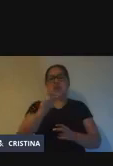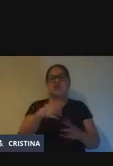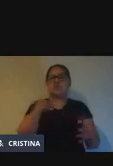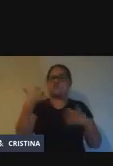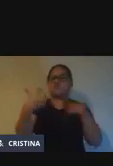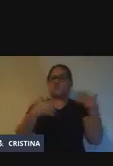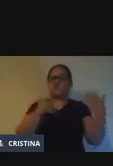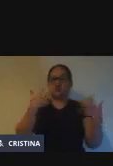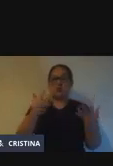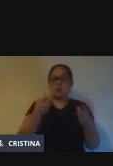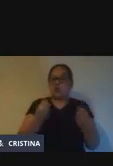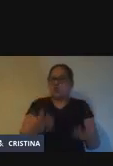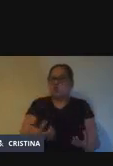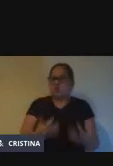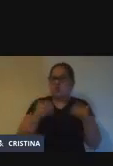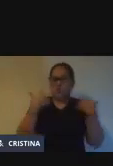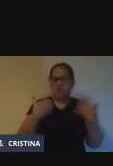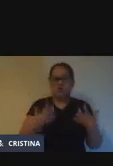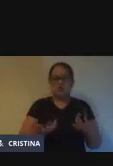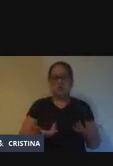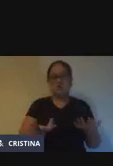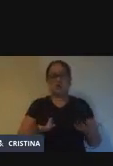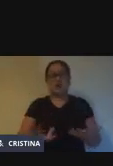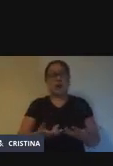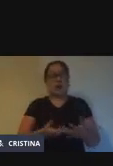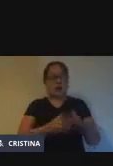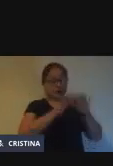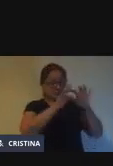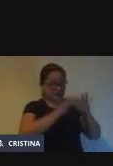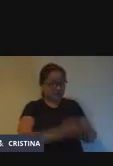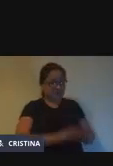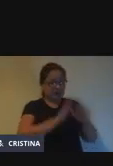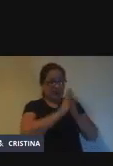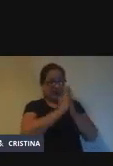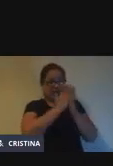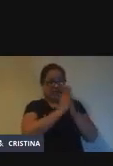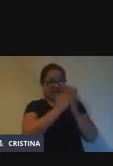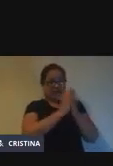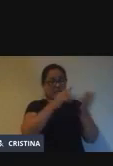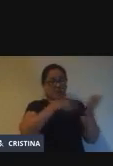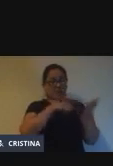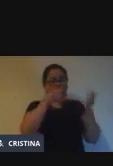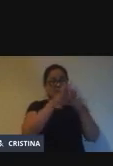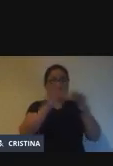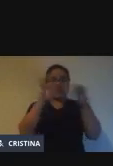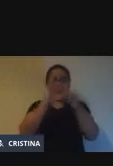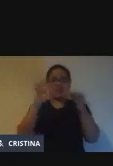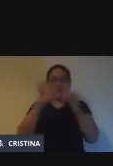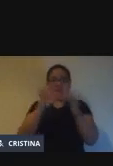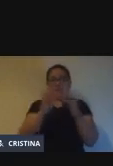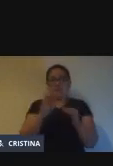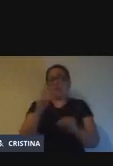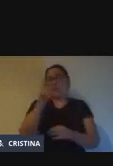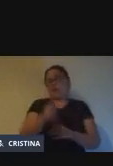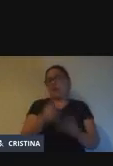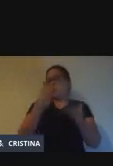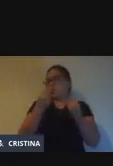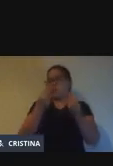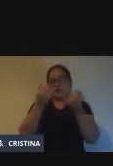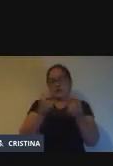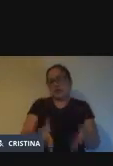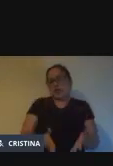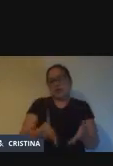manifestaba en este texto, es muy bueno, lo recomiendo muchísimo, digo, es pesadísimo, pero hay